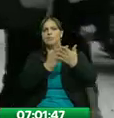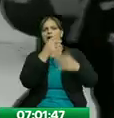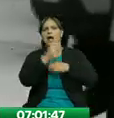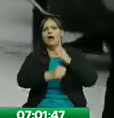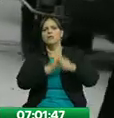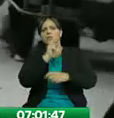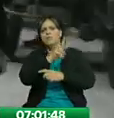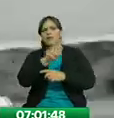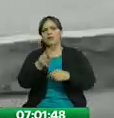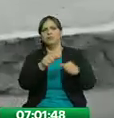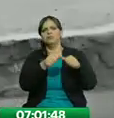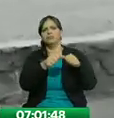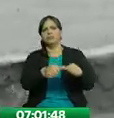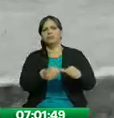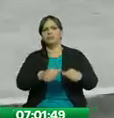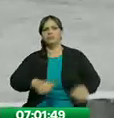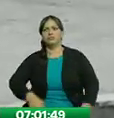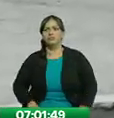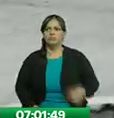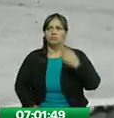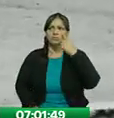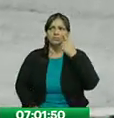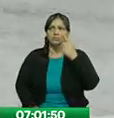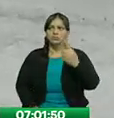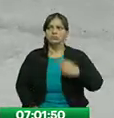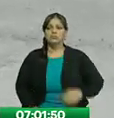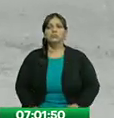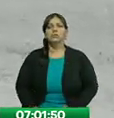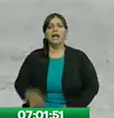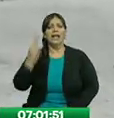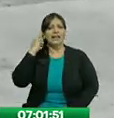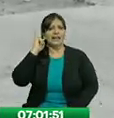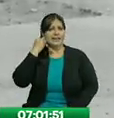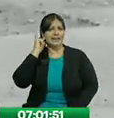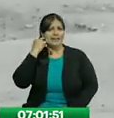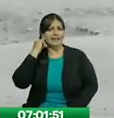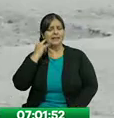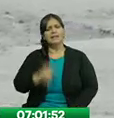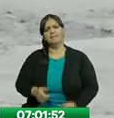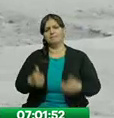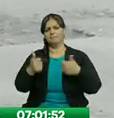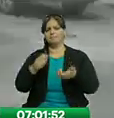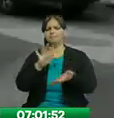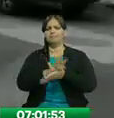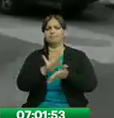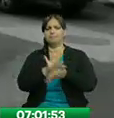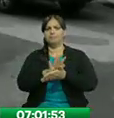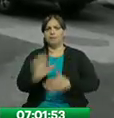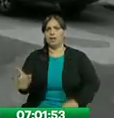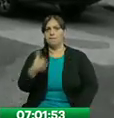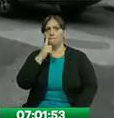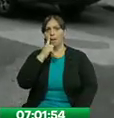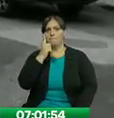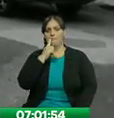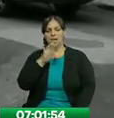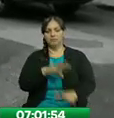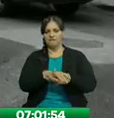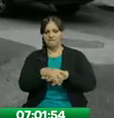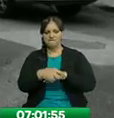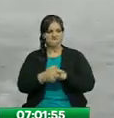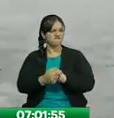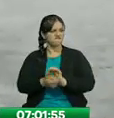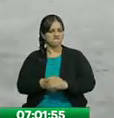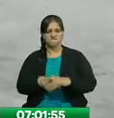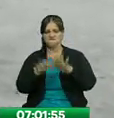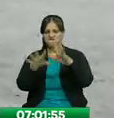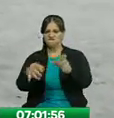del Cantón Salinas. Según la denuncia, los cambios en la conducta de la menor en la unidad educativa donde estudiaba alertaron a los docentes,